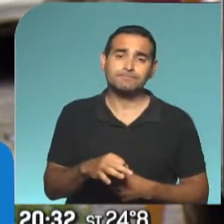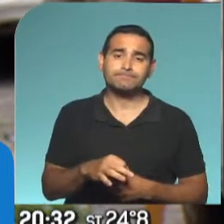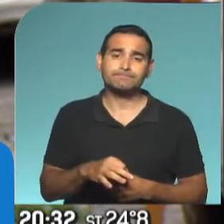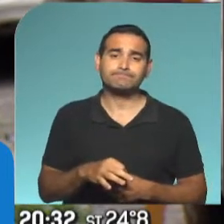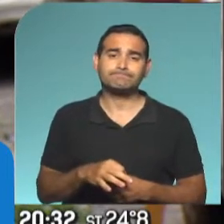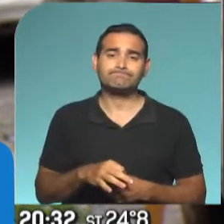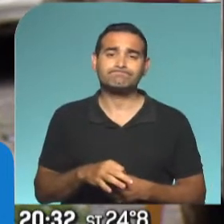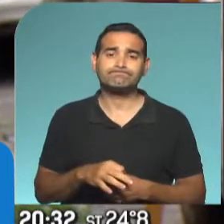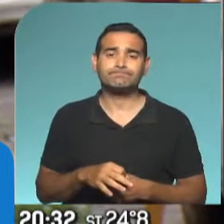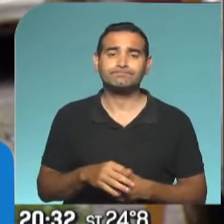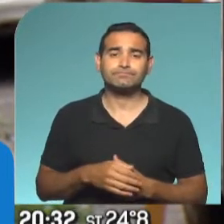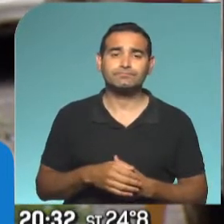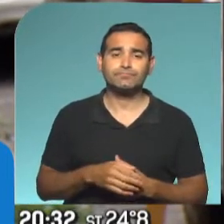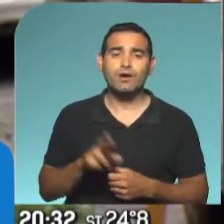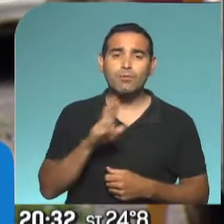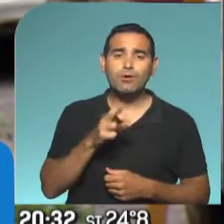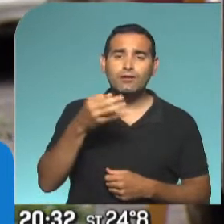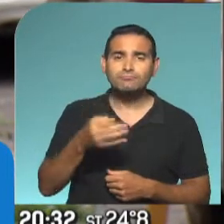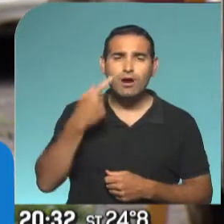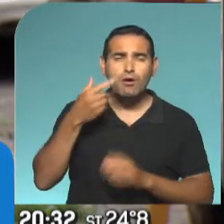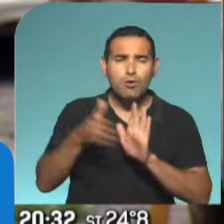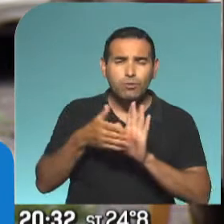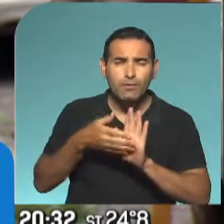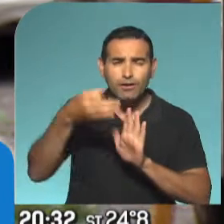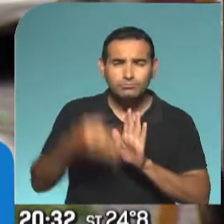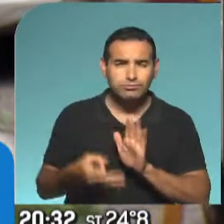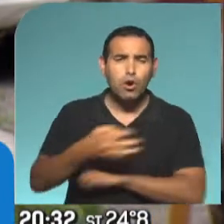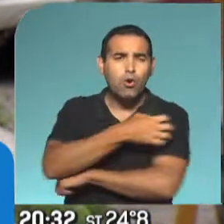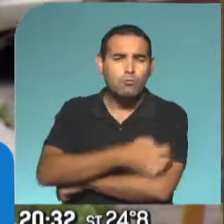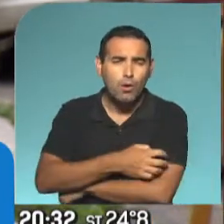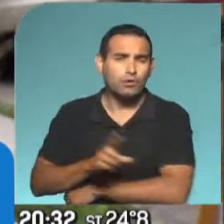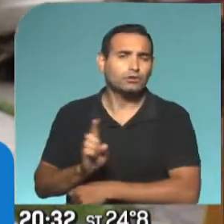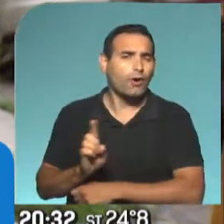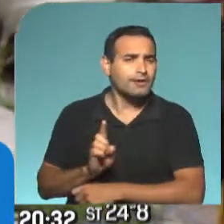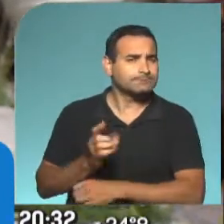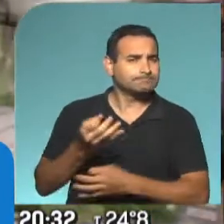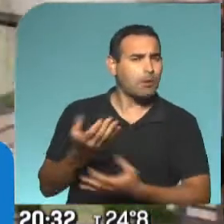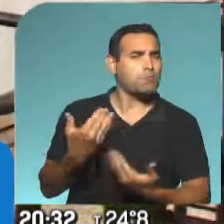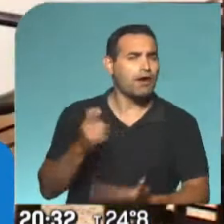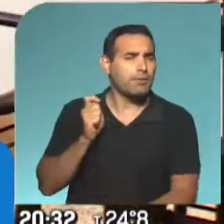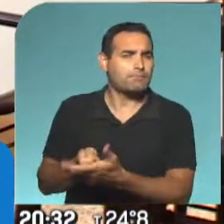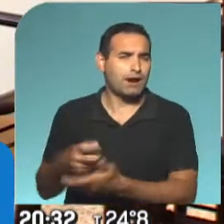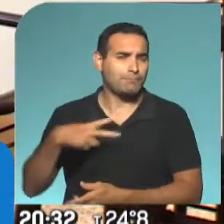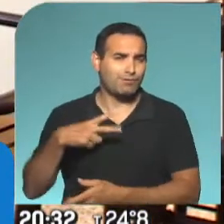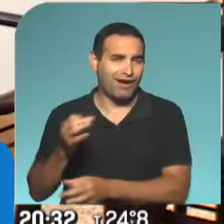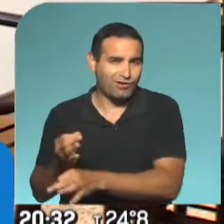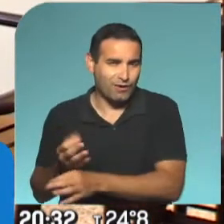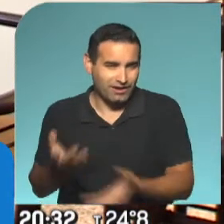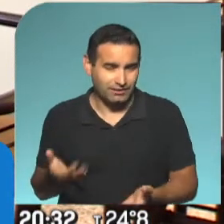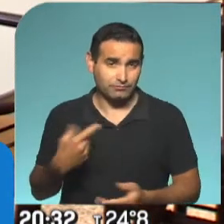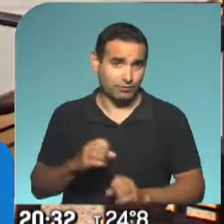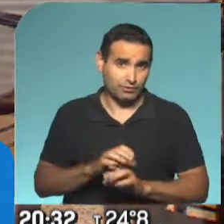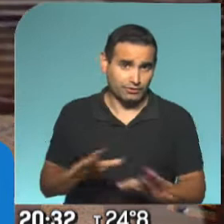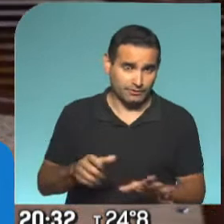no está, digamos, acreditando la suficiente pobreza, digamos, para acceder a esa vacante, lo cual es